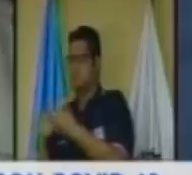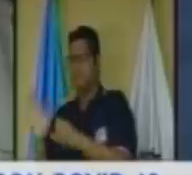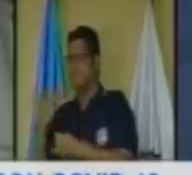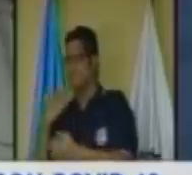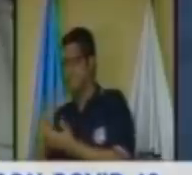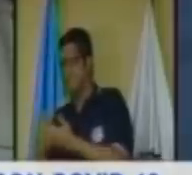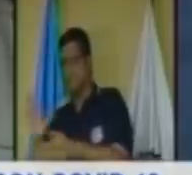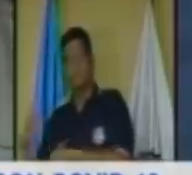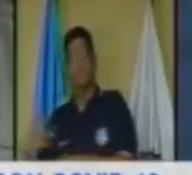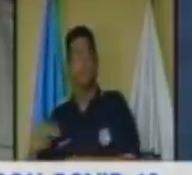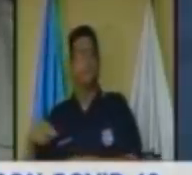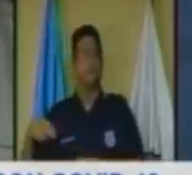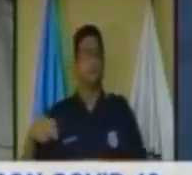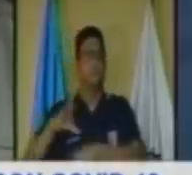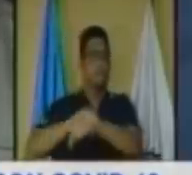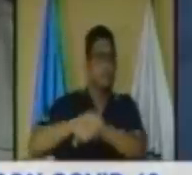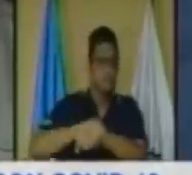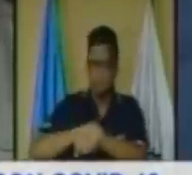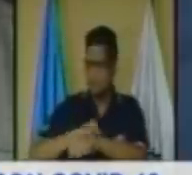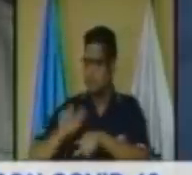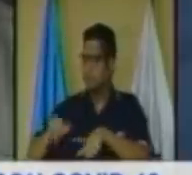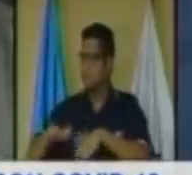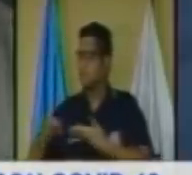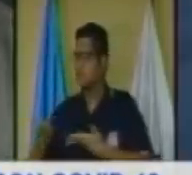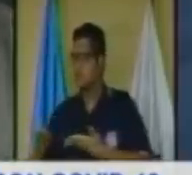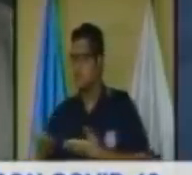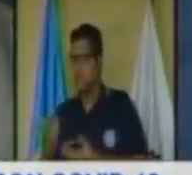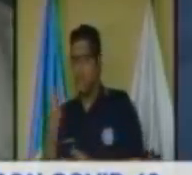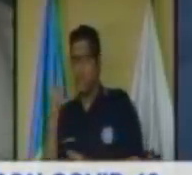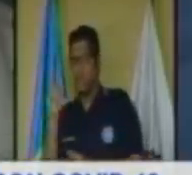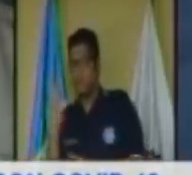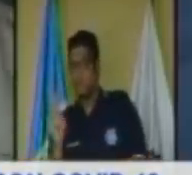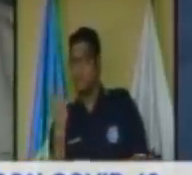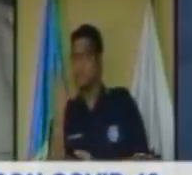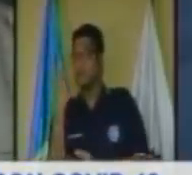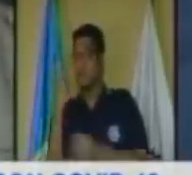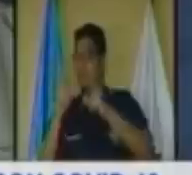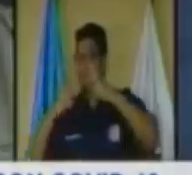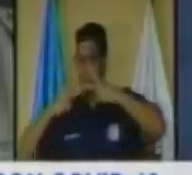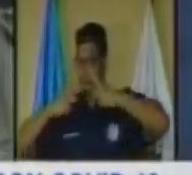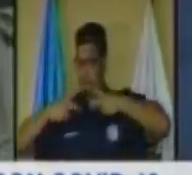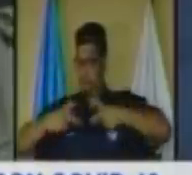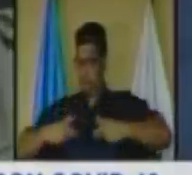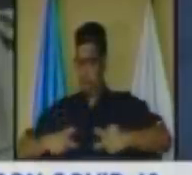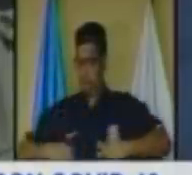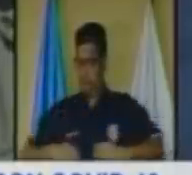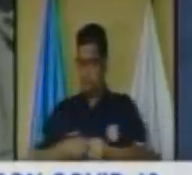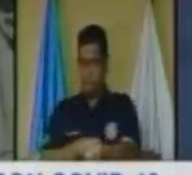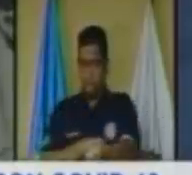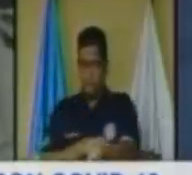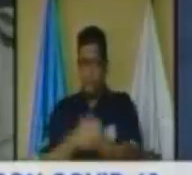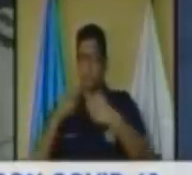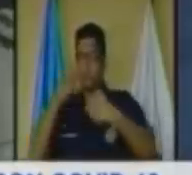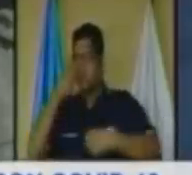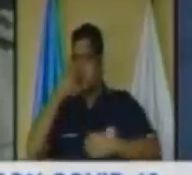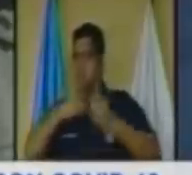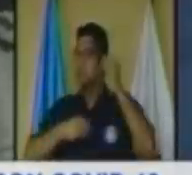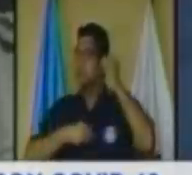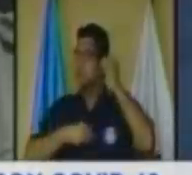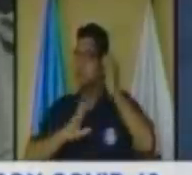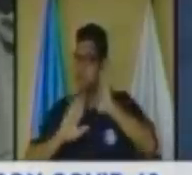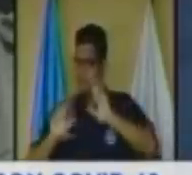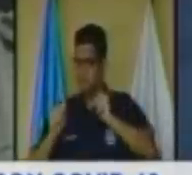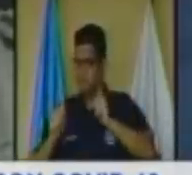chequeo. De tal manera que con esto me quedo. Hay otros temas más importantes que señalar, pero creo que regresamos con el